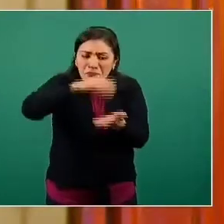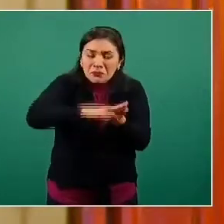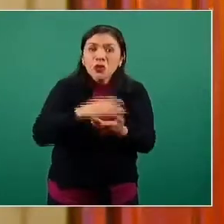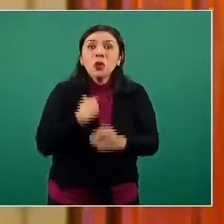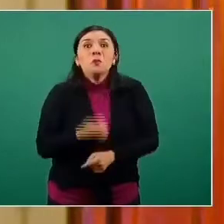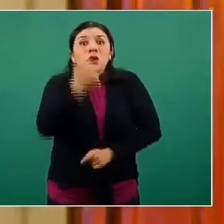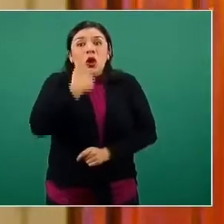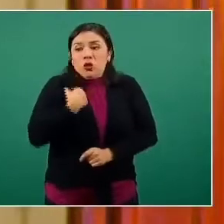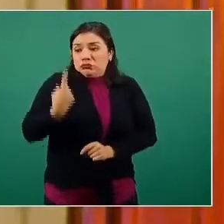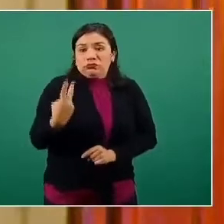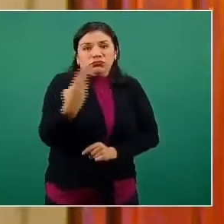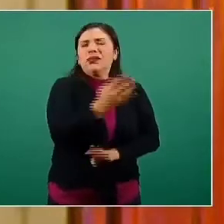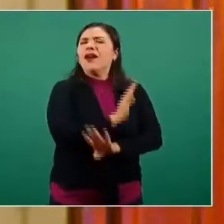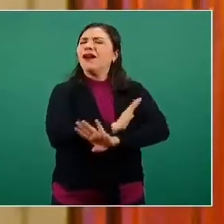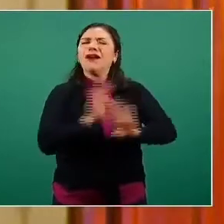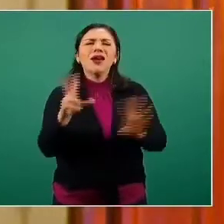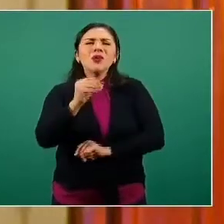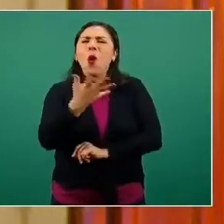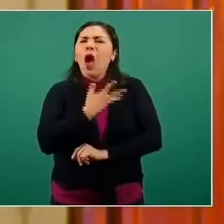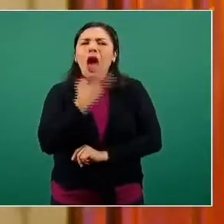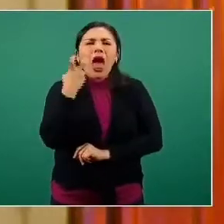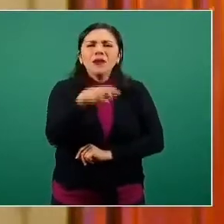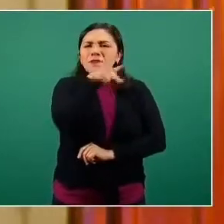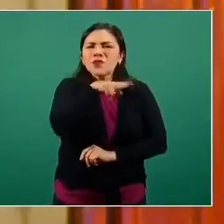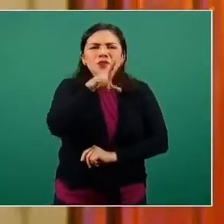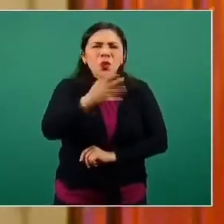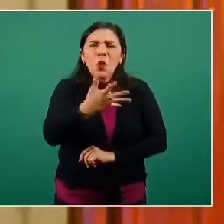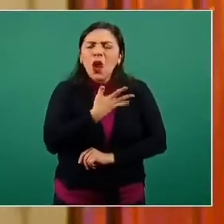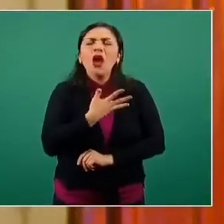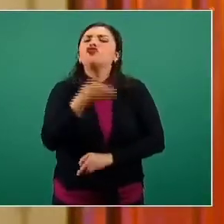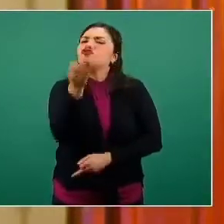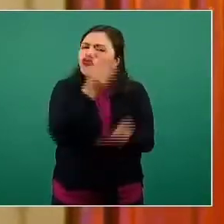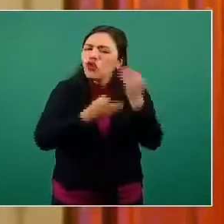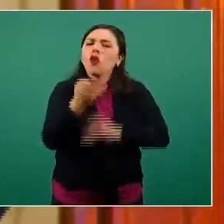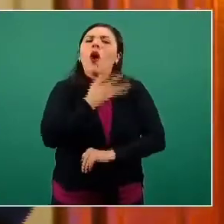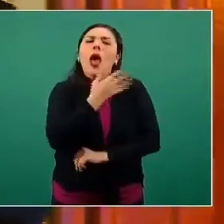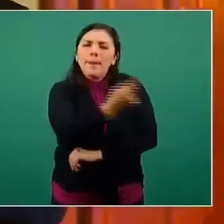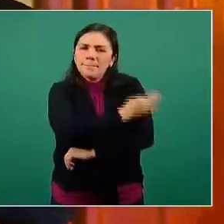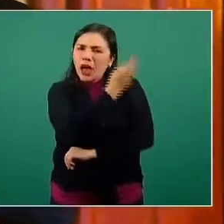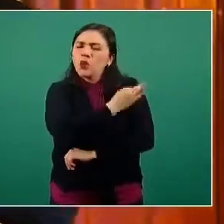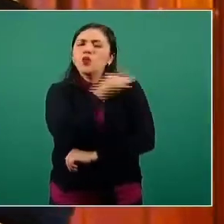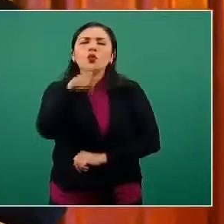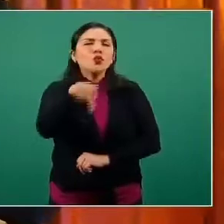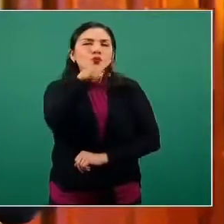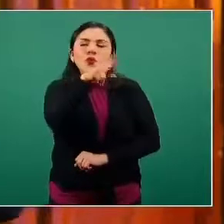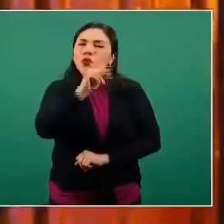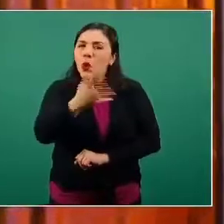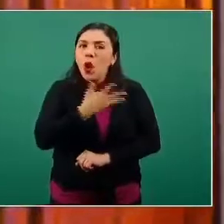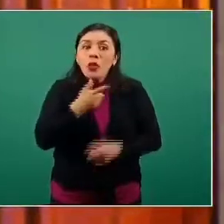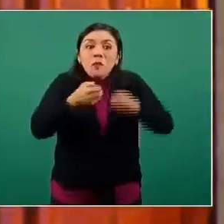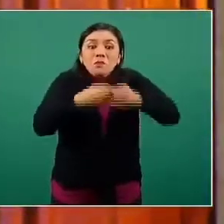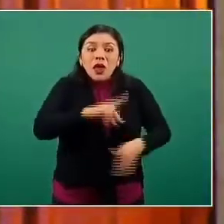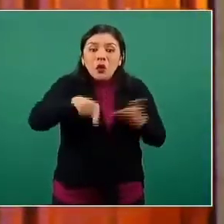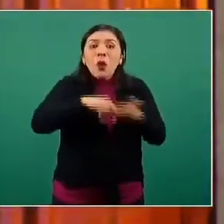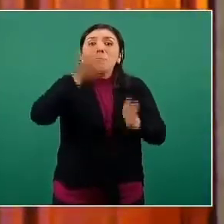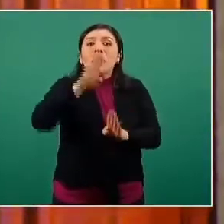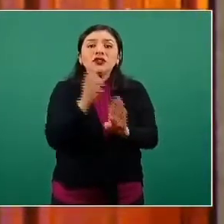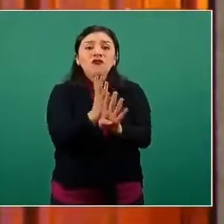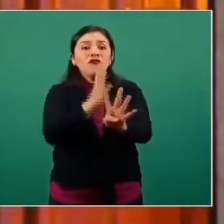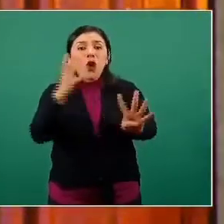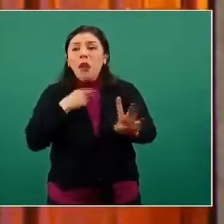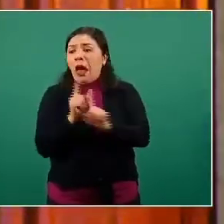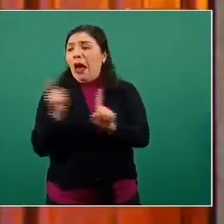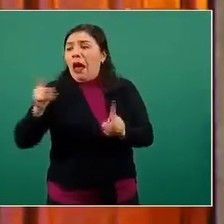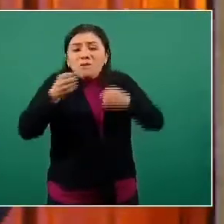nada que ver con el orden en que sea vacunada o vacunado. No se preocupe, no va a perder su lugar, vaya, por el hecho